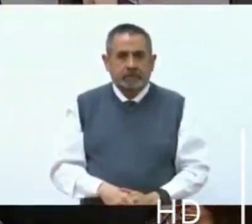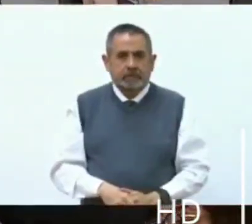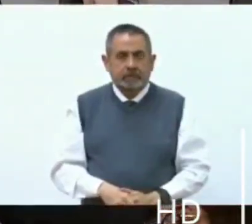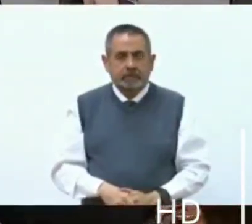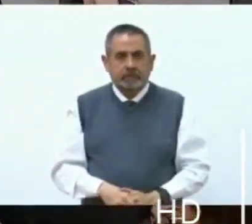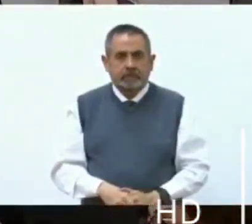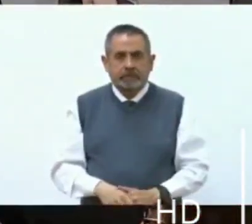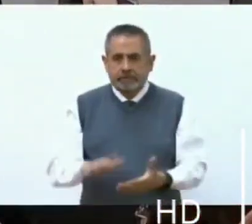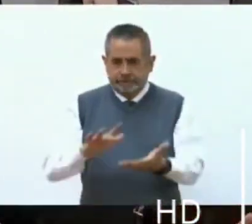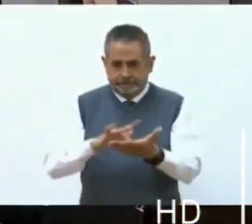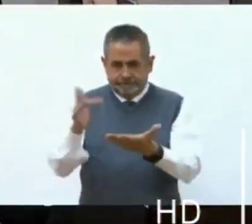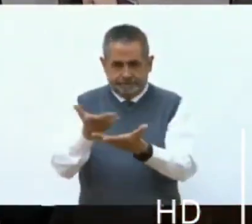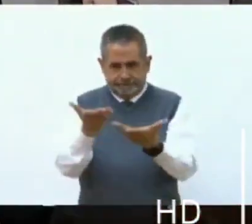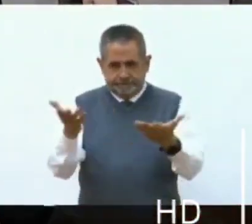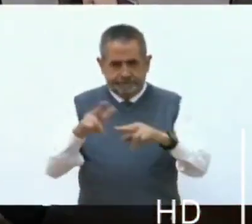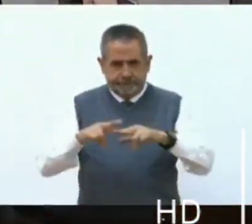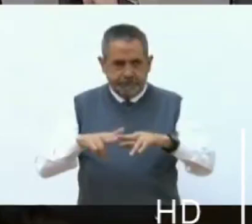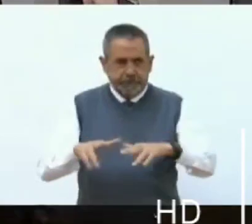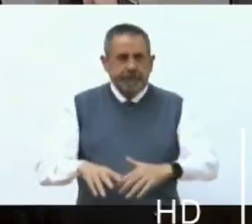Gracias.